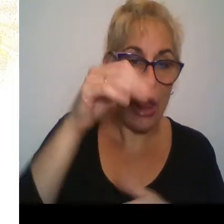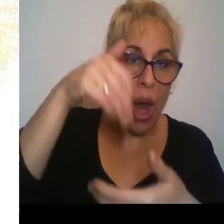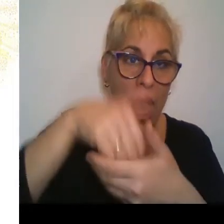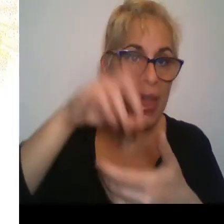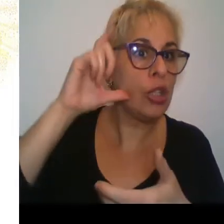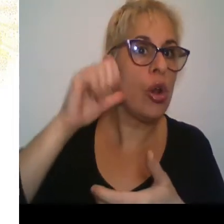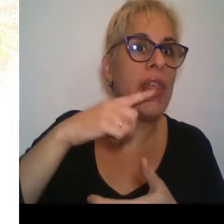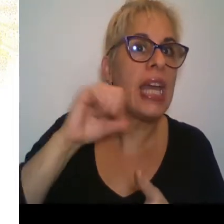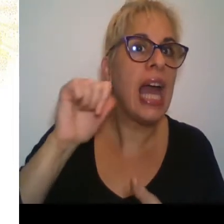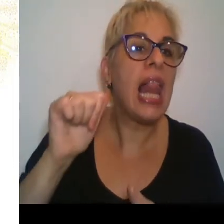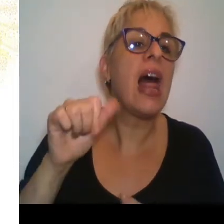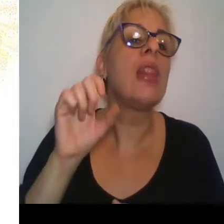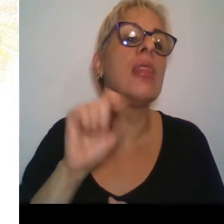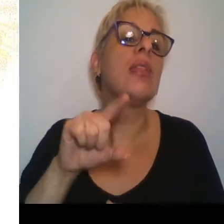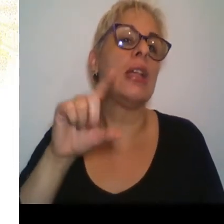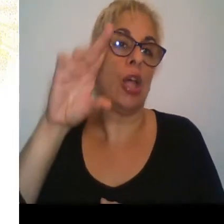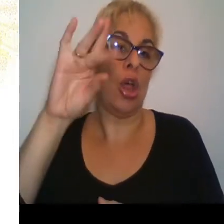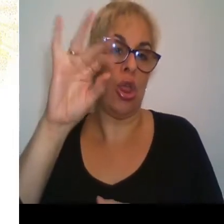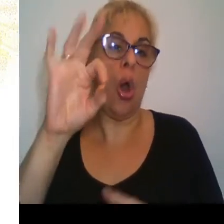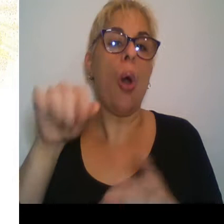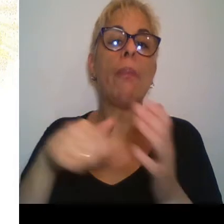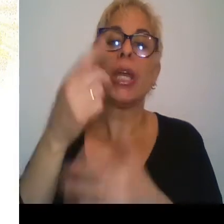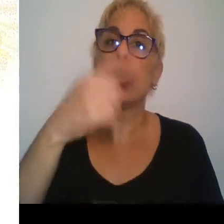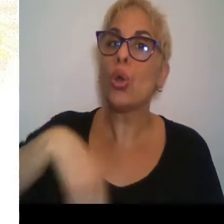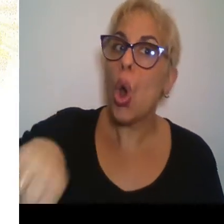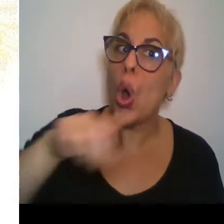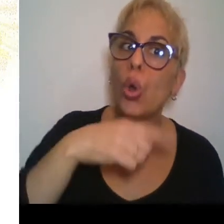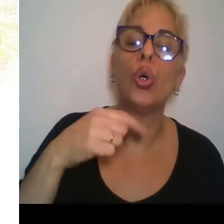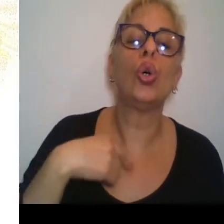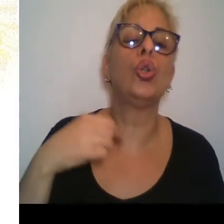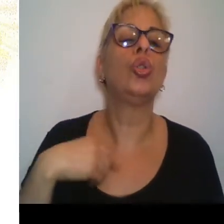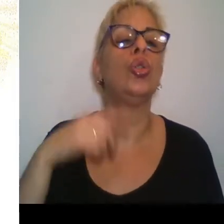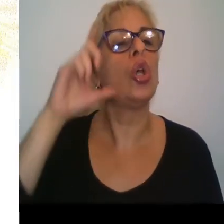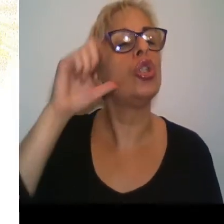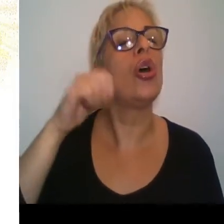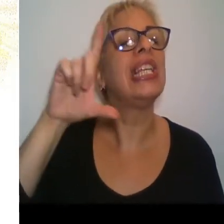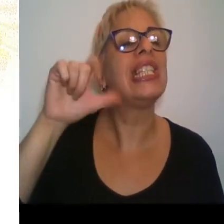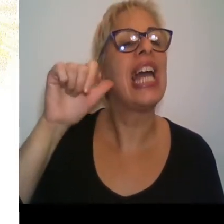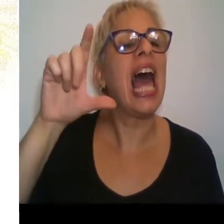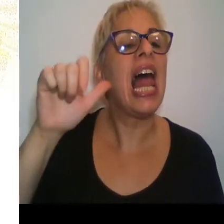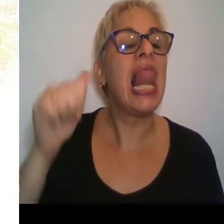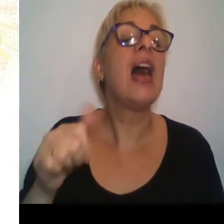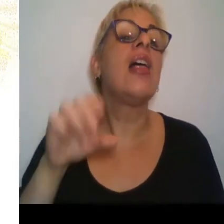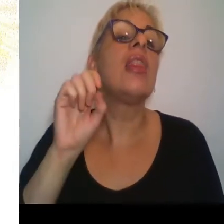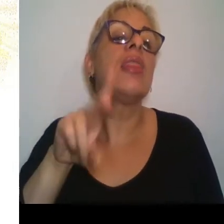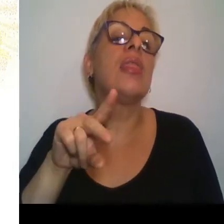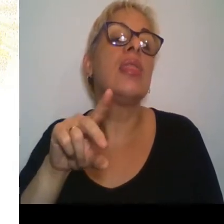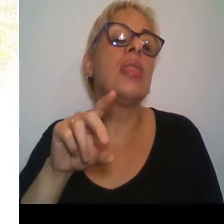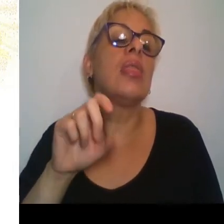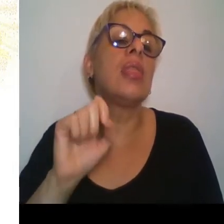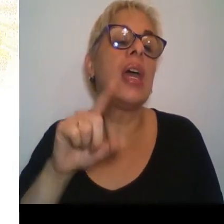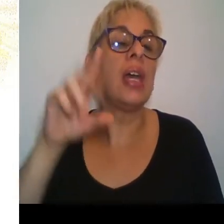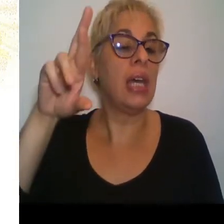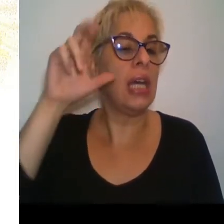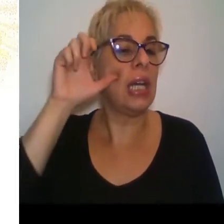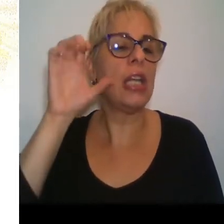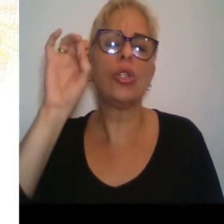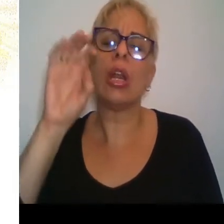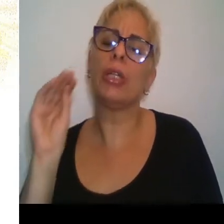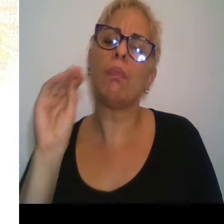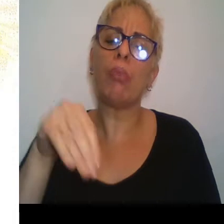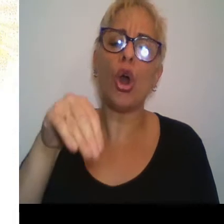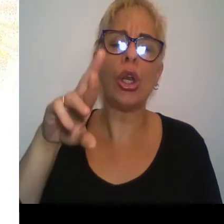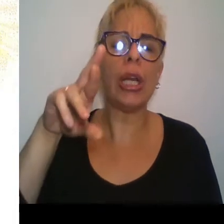de Do, pero nosotros vamos a armar la escala de Re. Por lo tanto, solamente ubicamos la nota Re y a